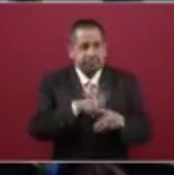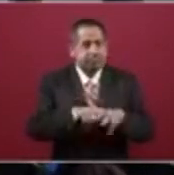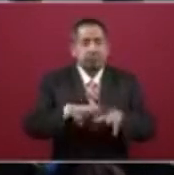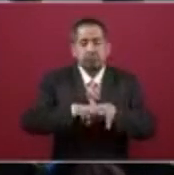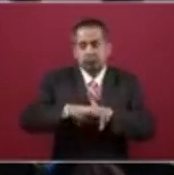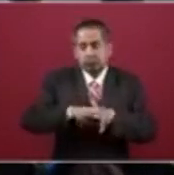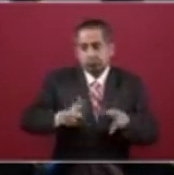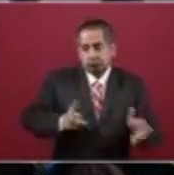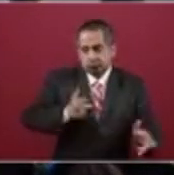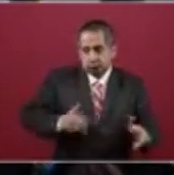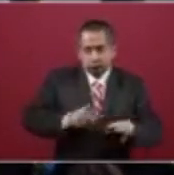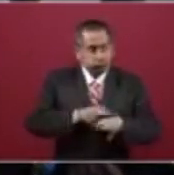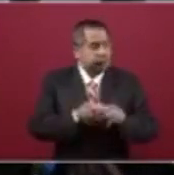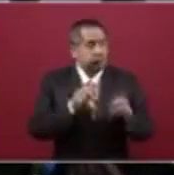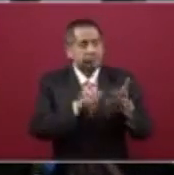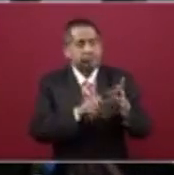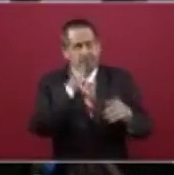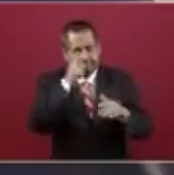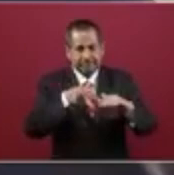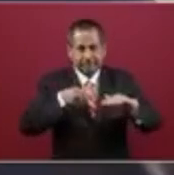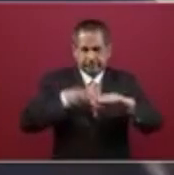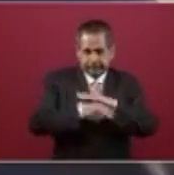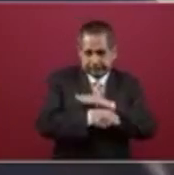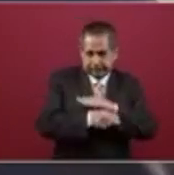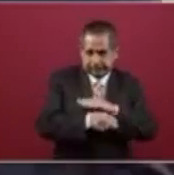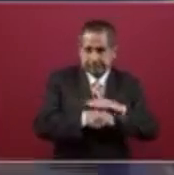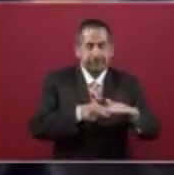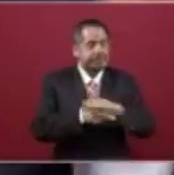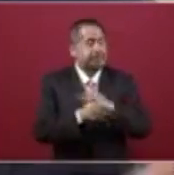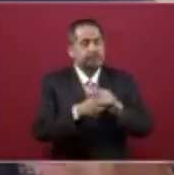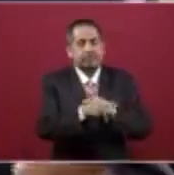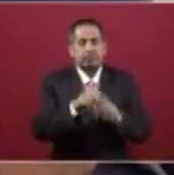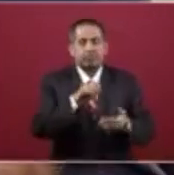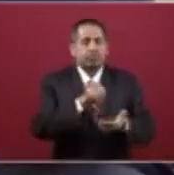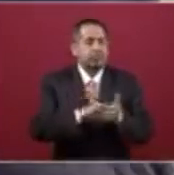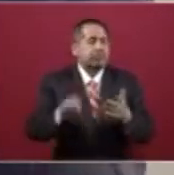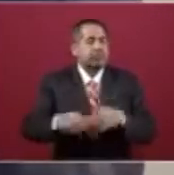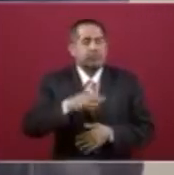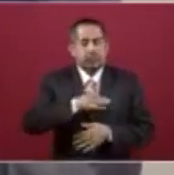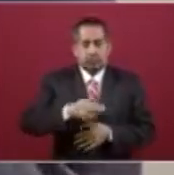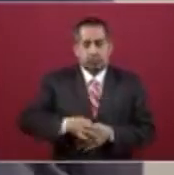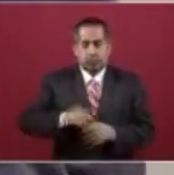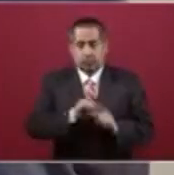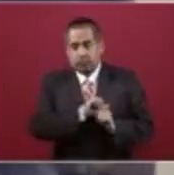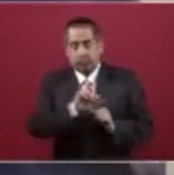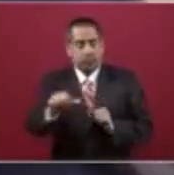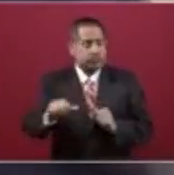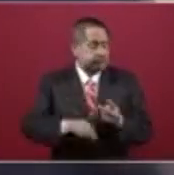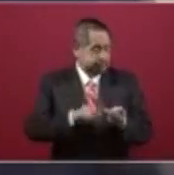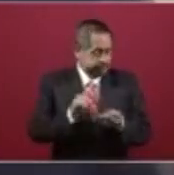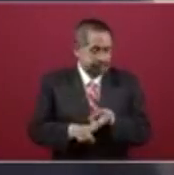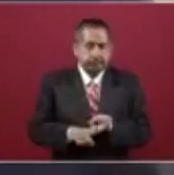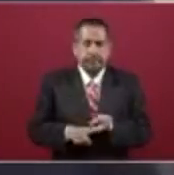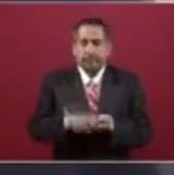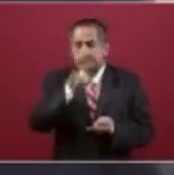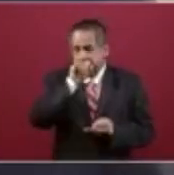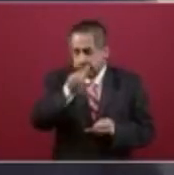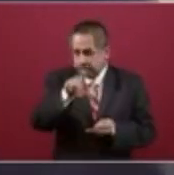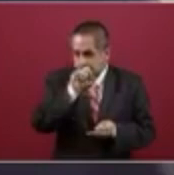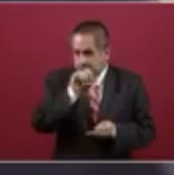trenes del metro, el tren Toluca, el tren